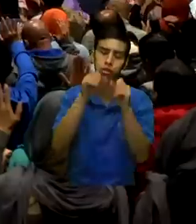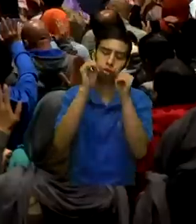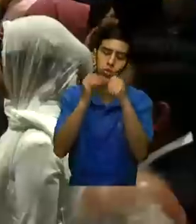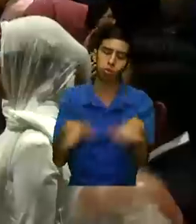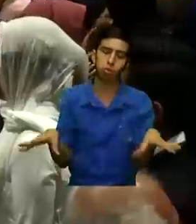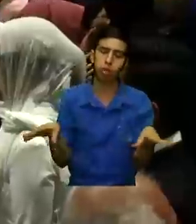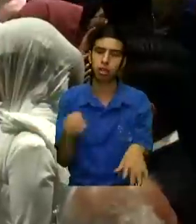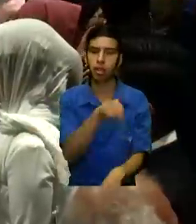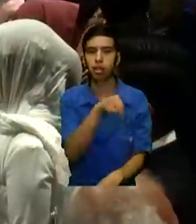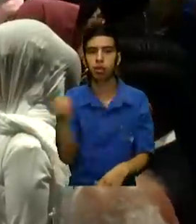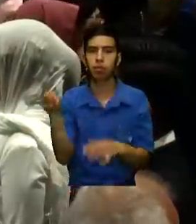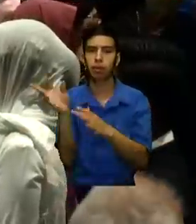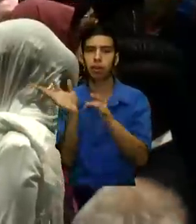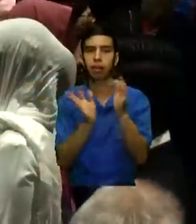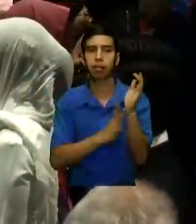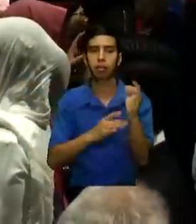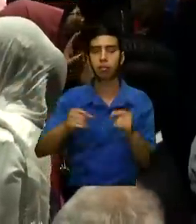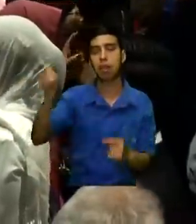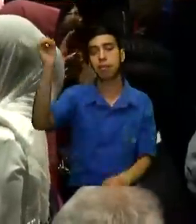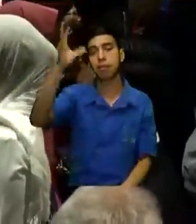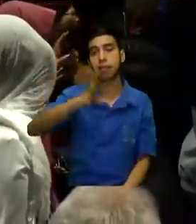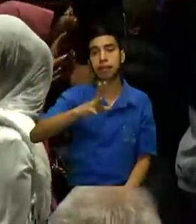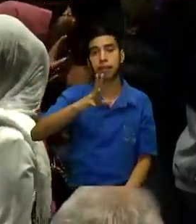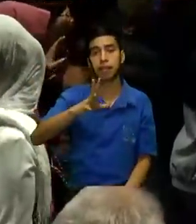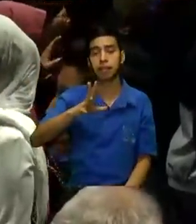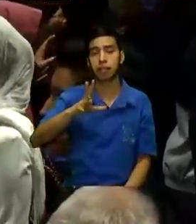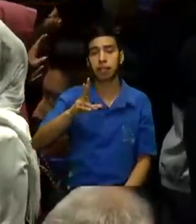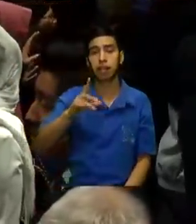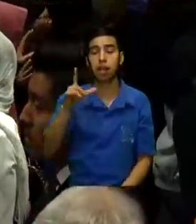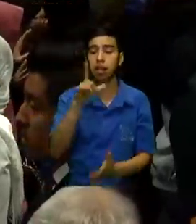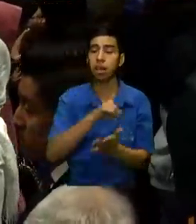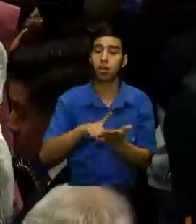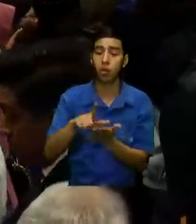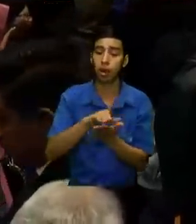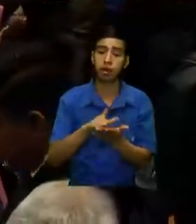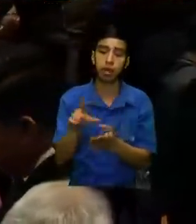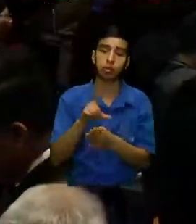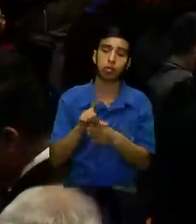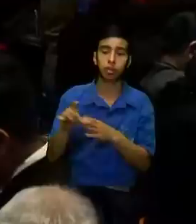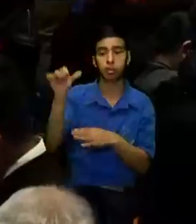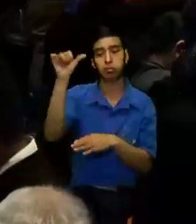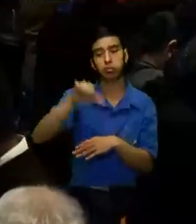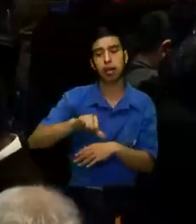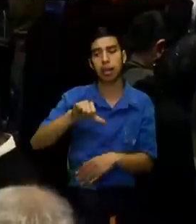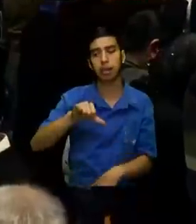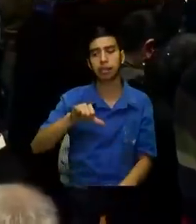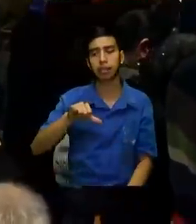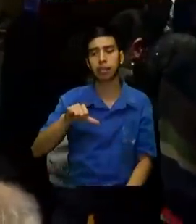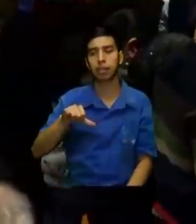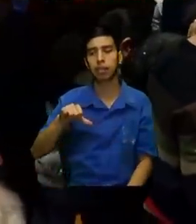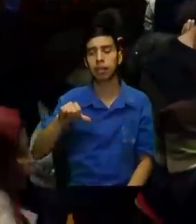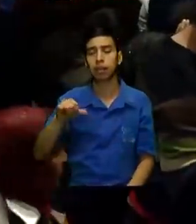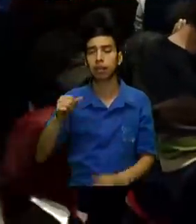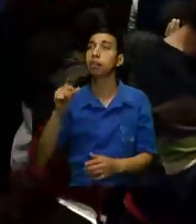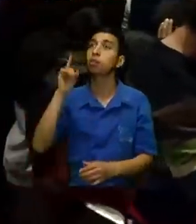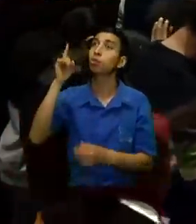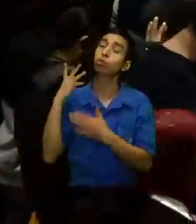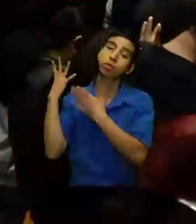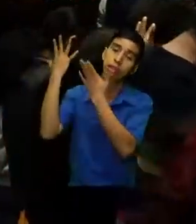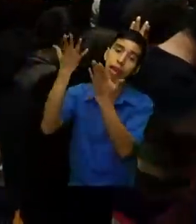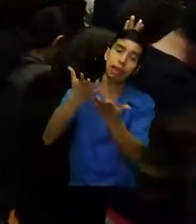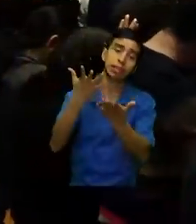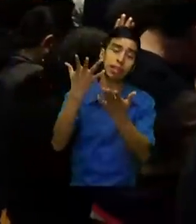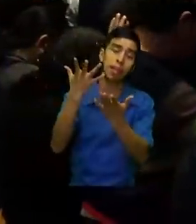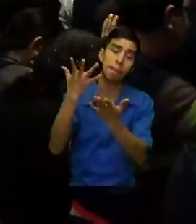Señor. Bendíceles y en el lugar de aquellas cosas malas, coloca la bendición tuya,